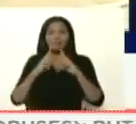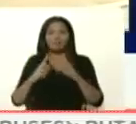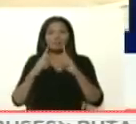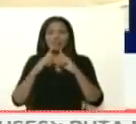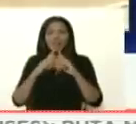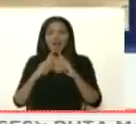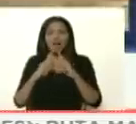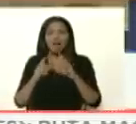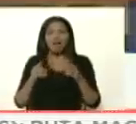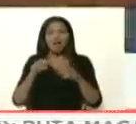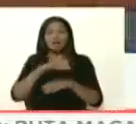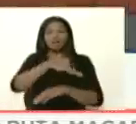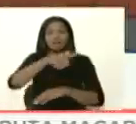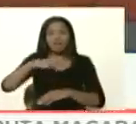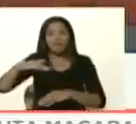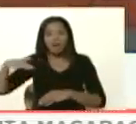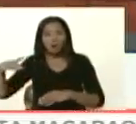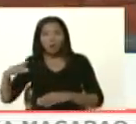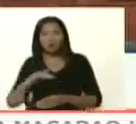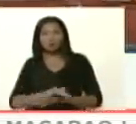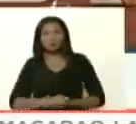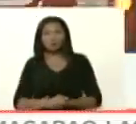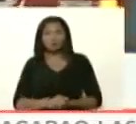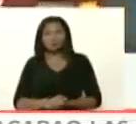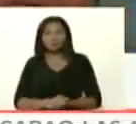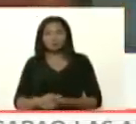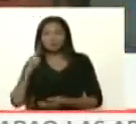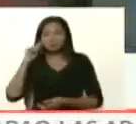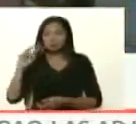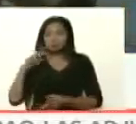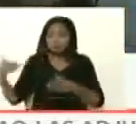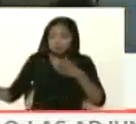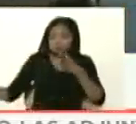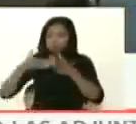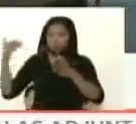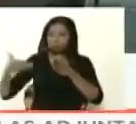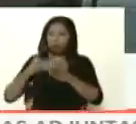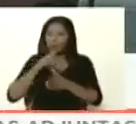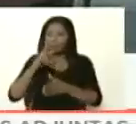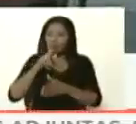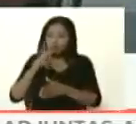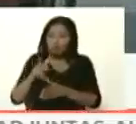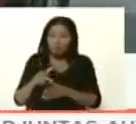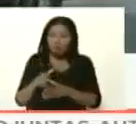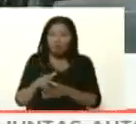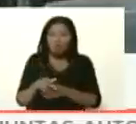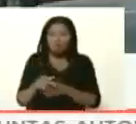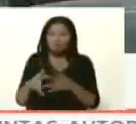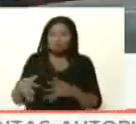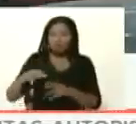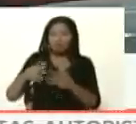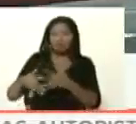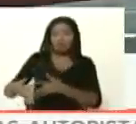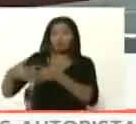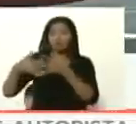porque en medio de este brutal ataque por parte del Imperio Norteamericano nos baja los costos en cuanto a